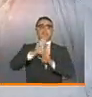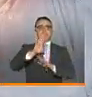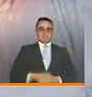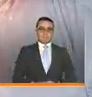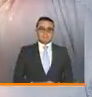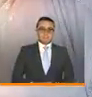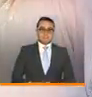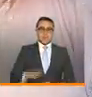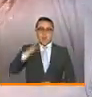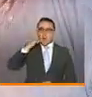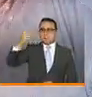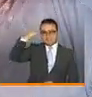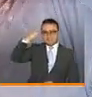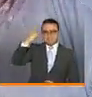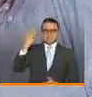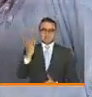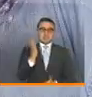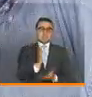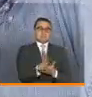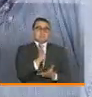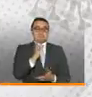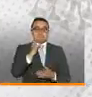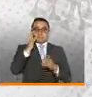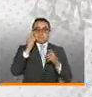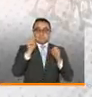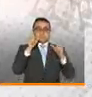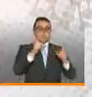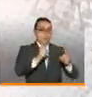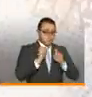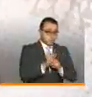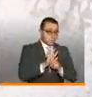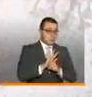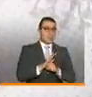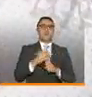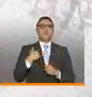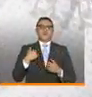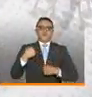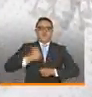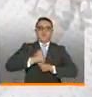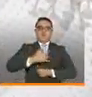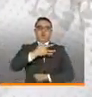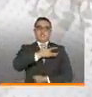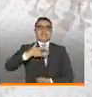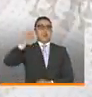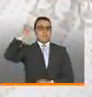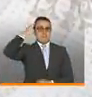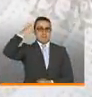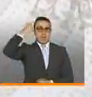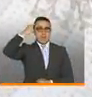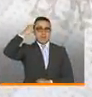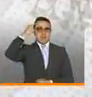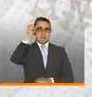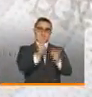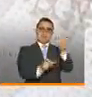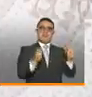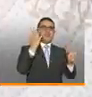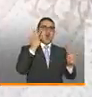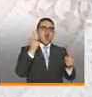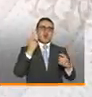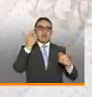Don Luis cree que por un descuido se contagió. Yo trabajo en salud mental y recibo pacientes a